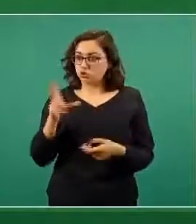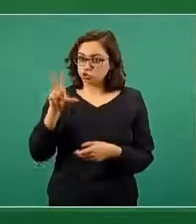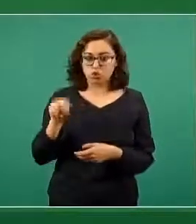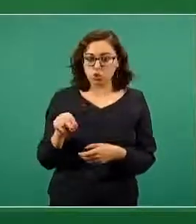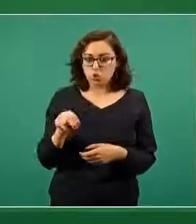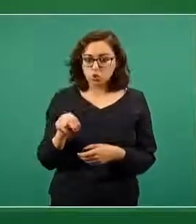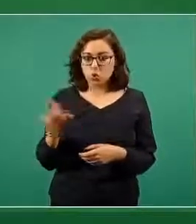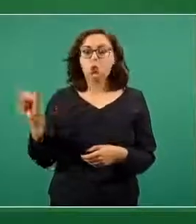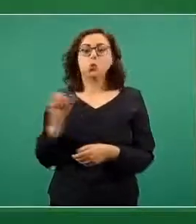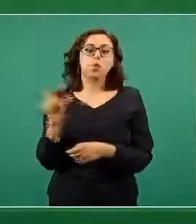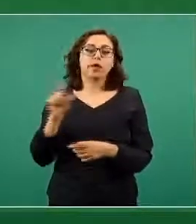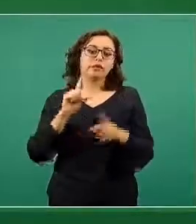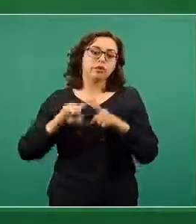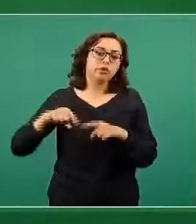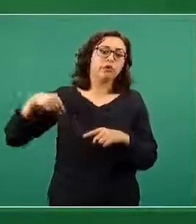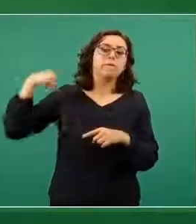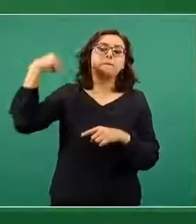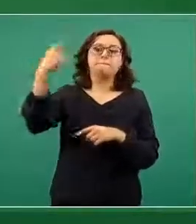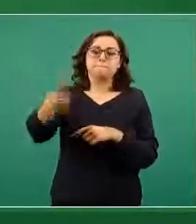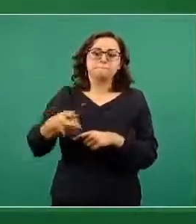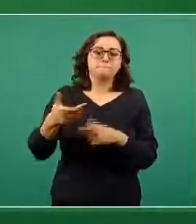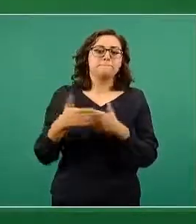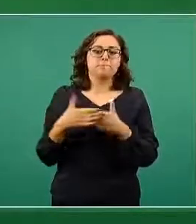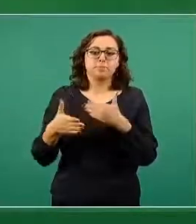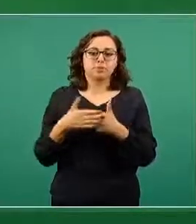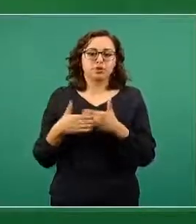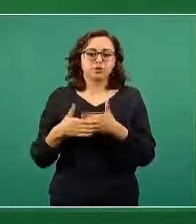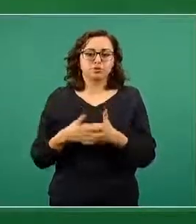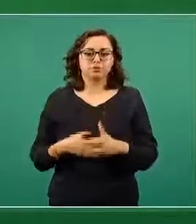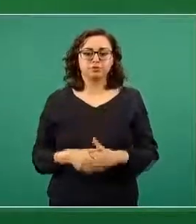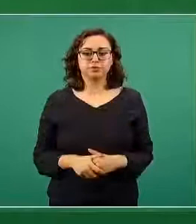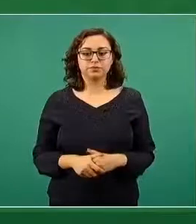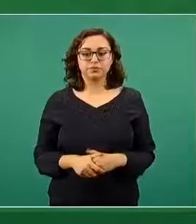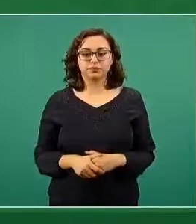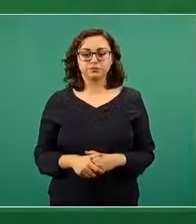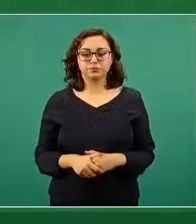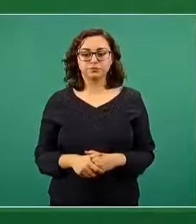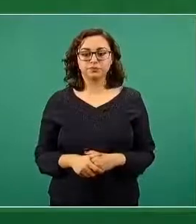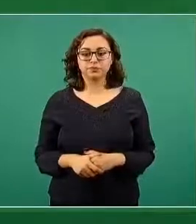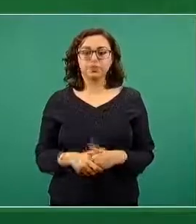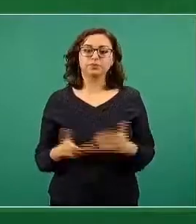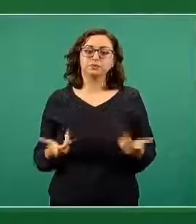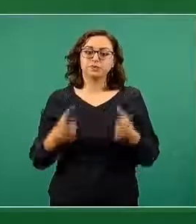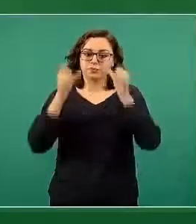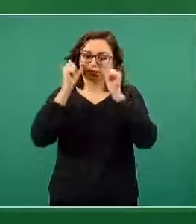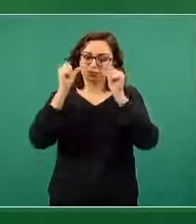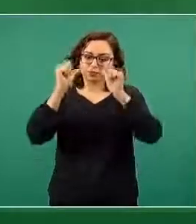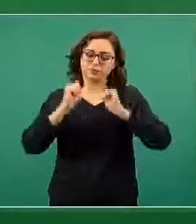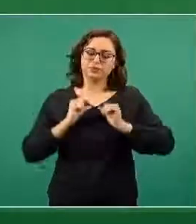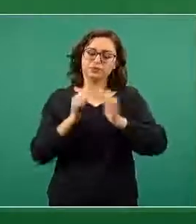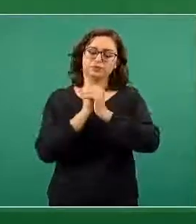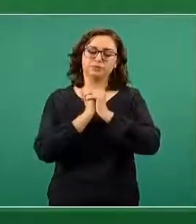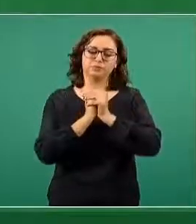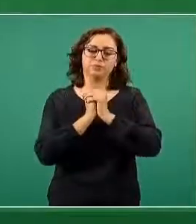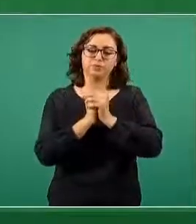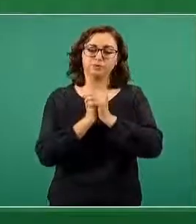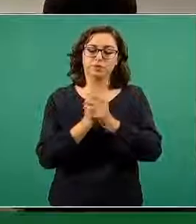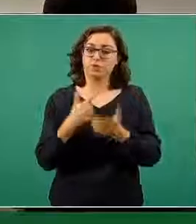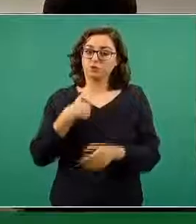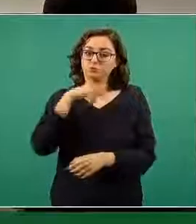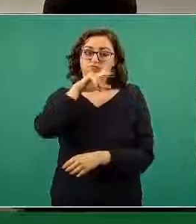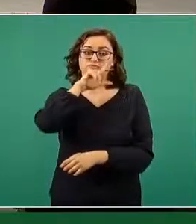se podría aplicar ya la segunda dosis una vez que se haya recuperado del COVID. Les ruego que atiendan mi pregunta, estoy